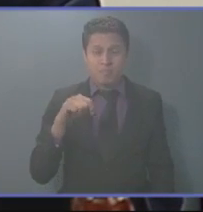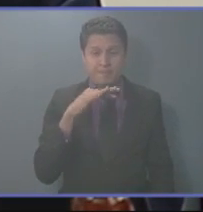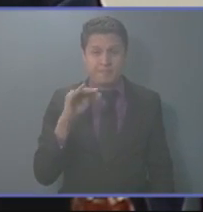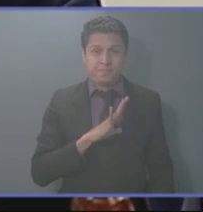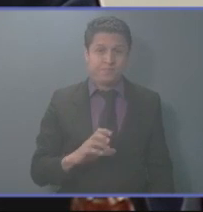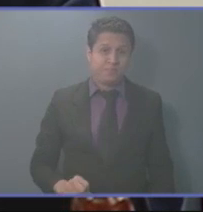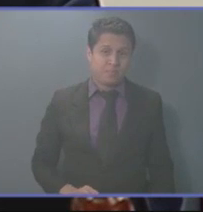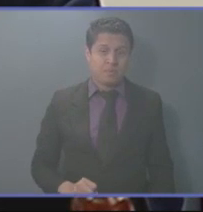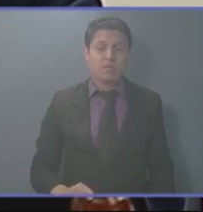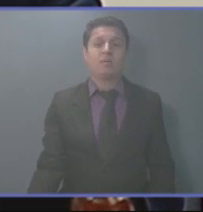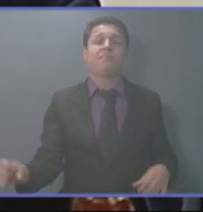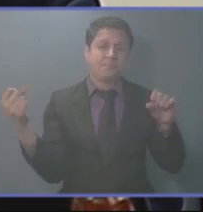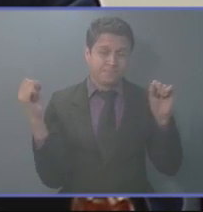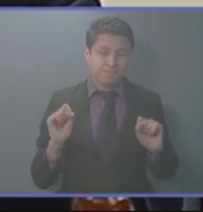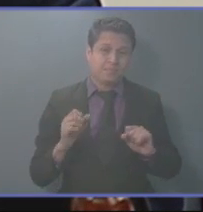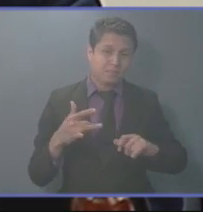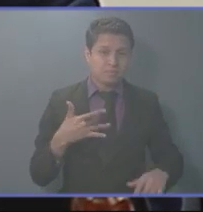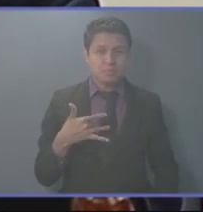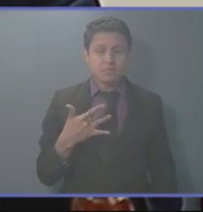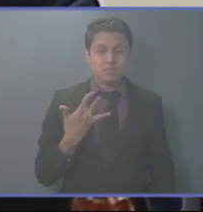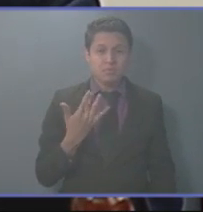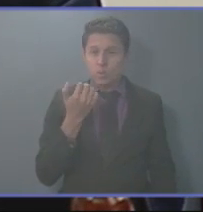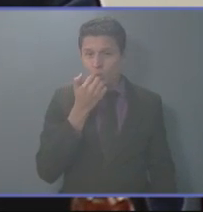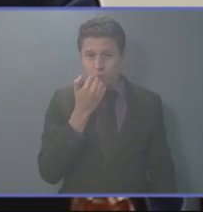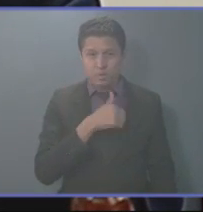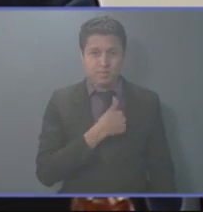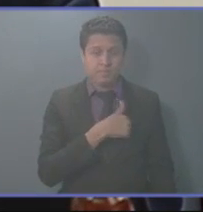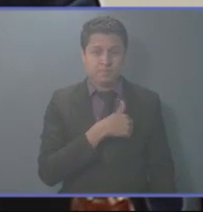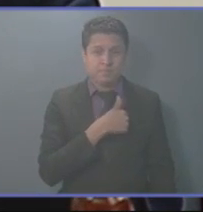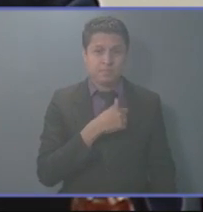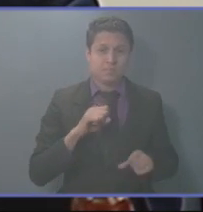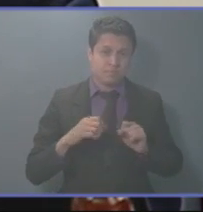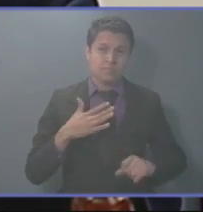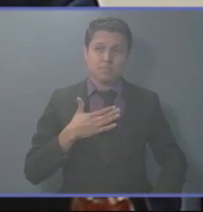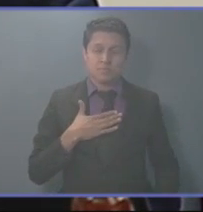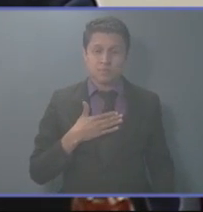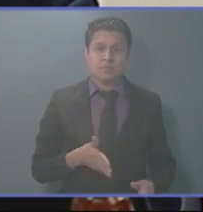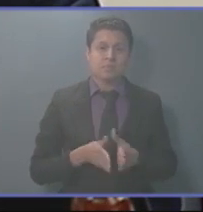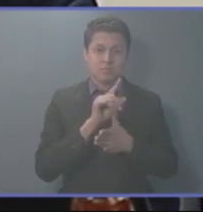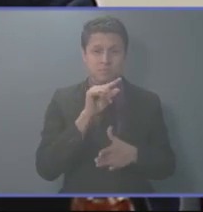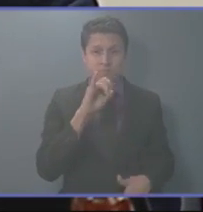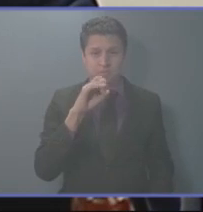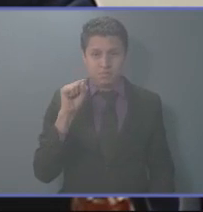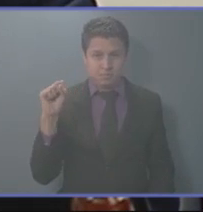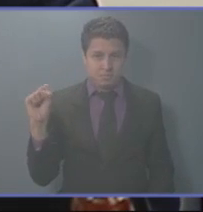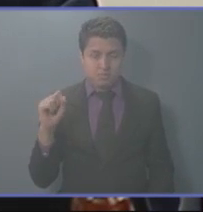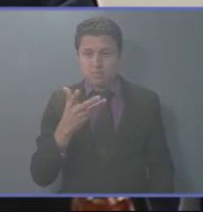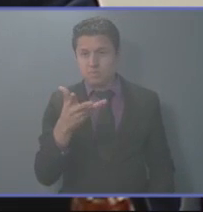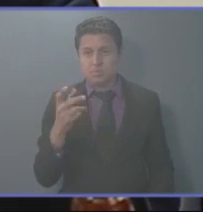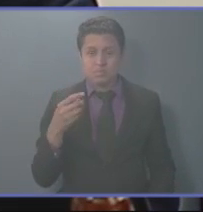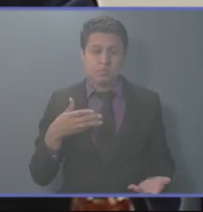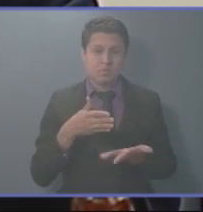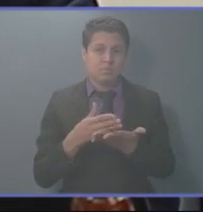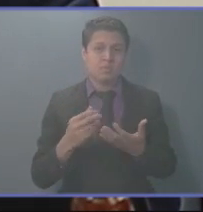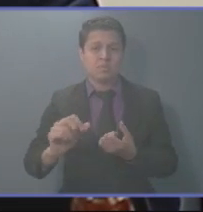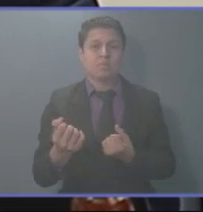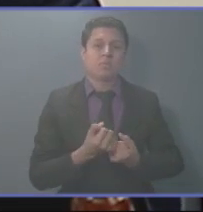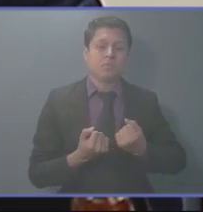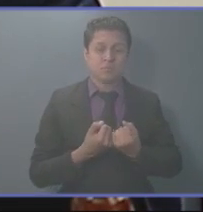Salvador nos podamos sentir orgullosos de tener un Seguro Social al que todos podamos asistir y que sea